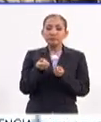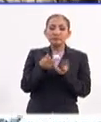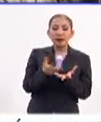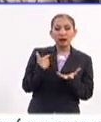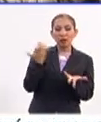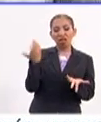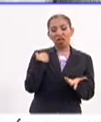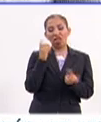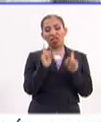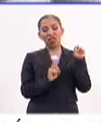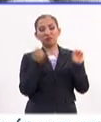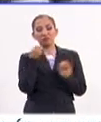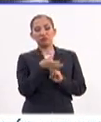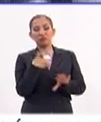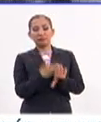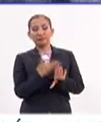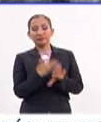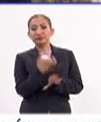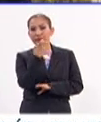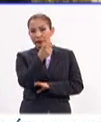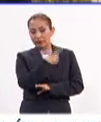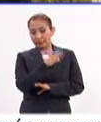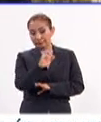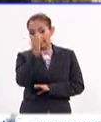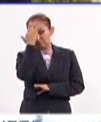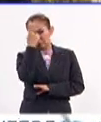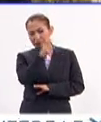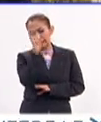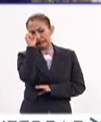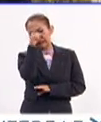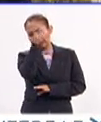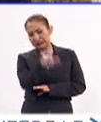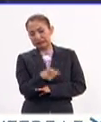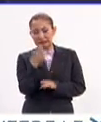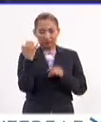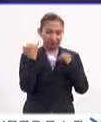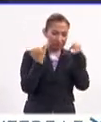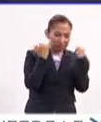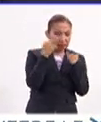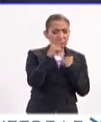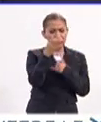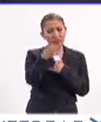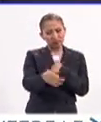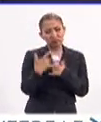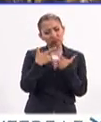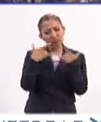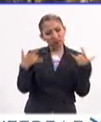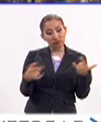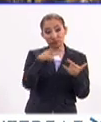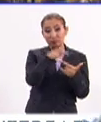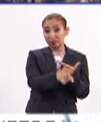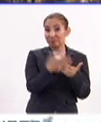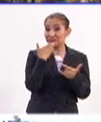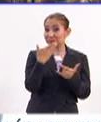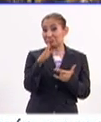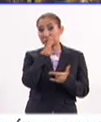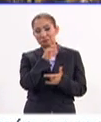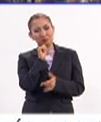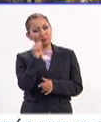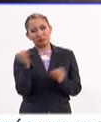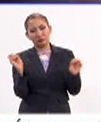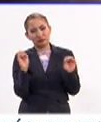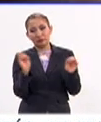atribuirle nuestras inseguridades, por lo que se debe reconocer la complejidad del dilema y aceptar que en nuestra historia no hay ni buenos ni